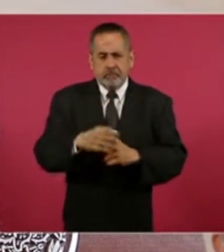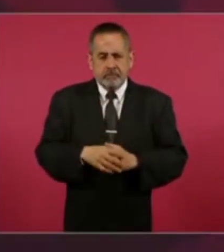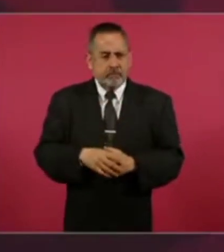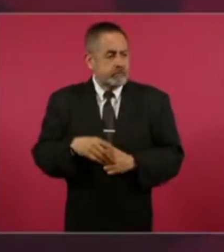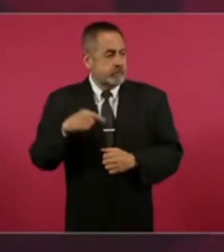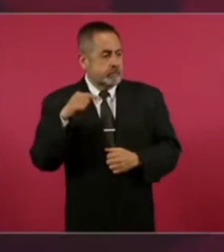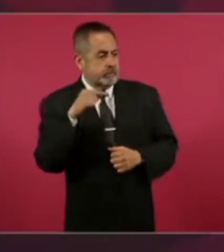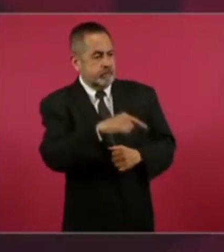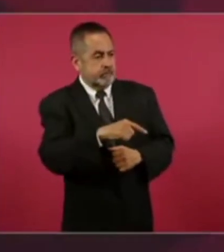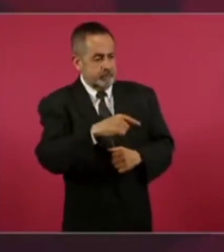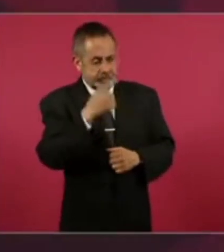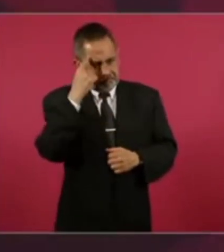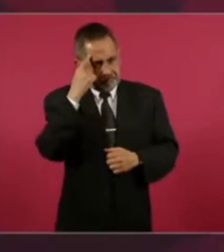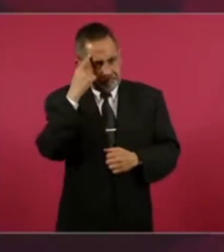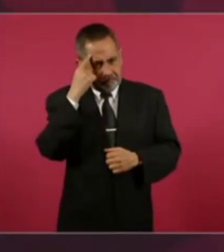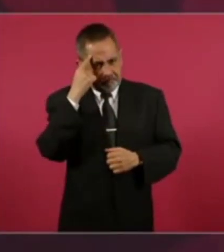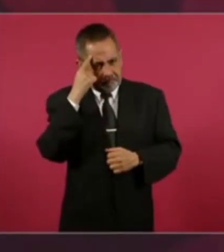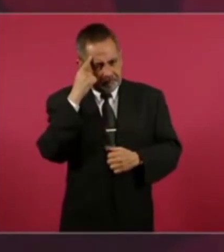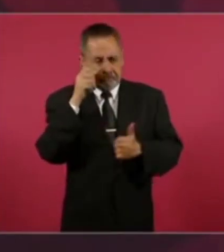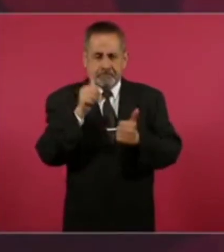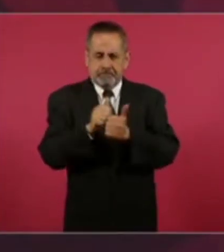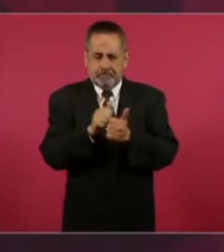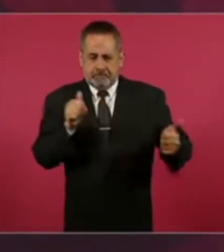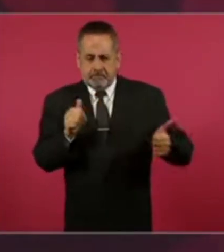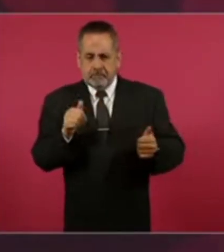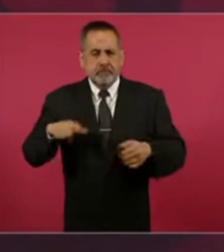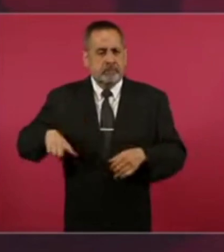crearon este organismo supuestamente